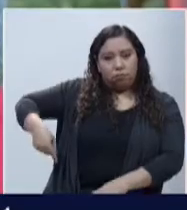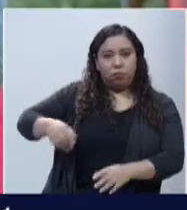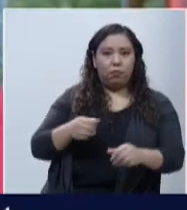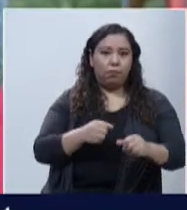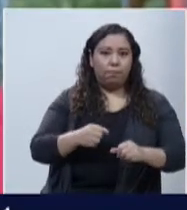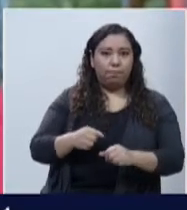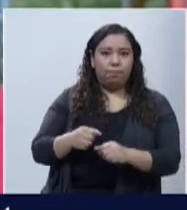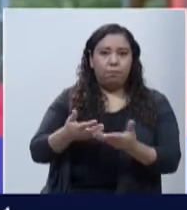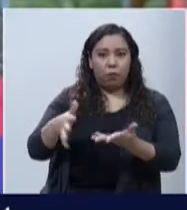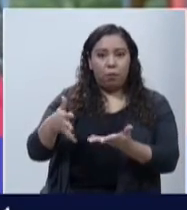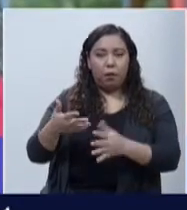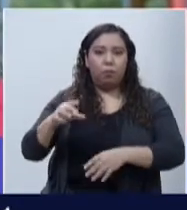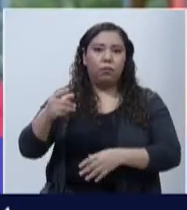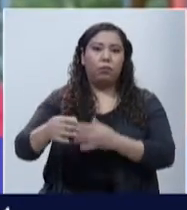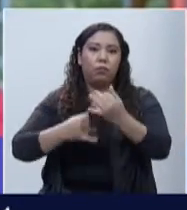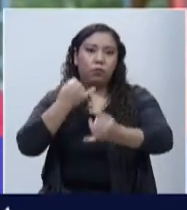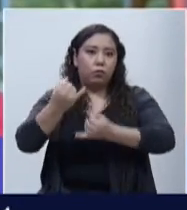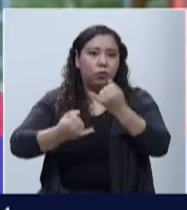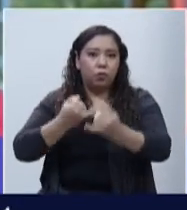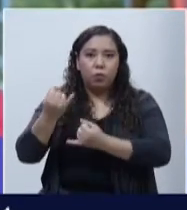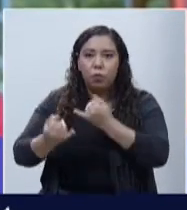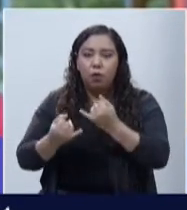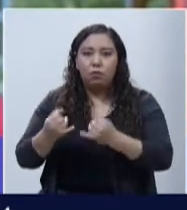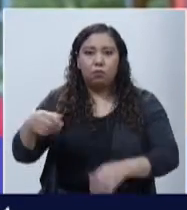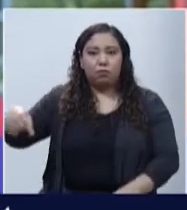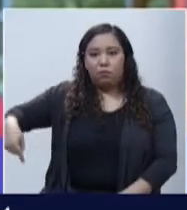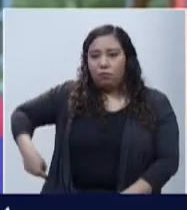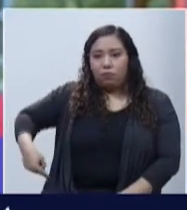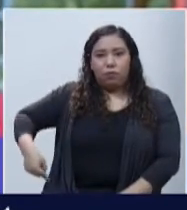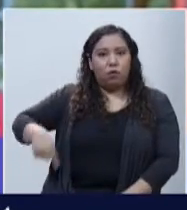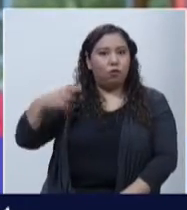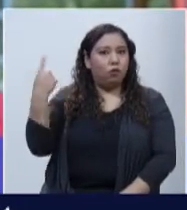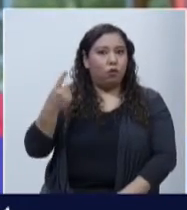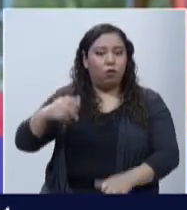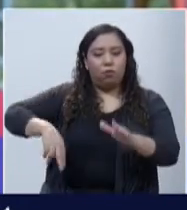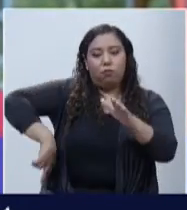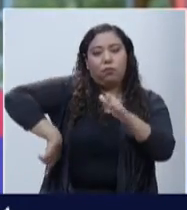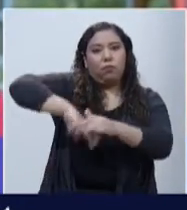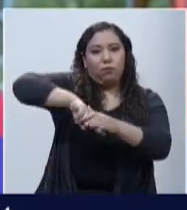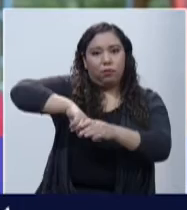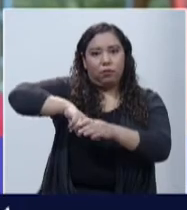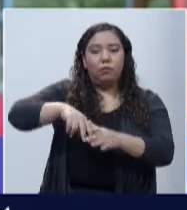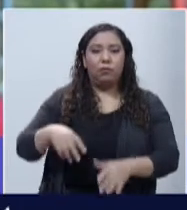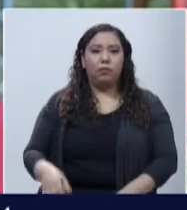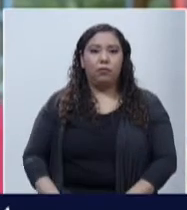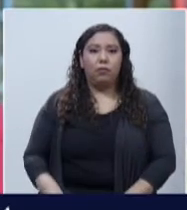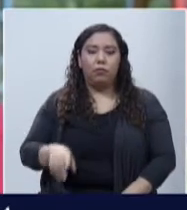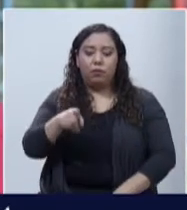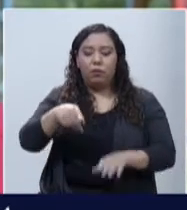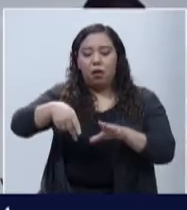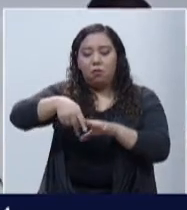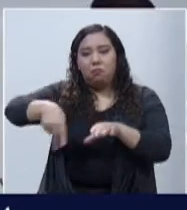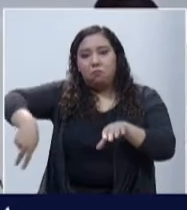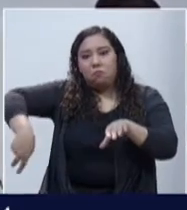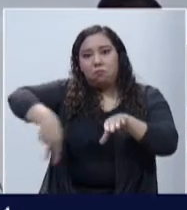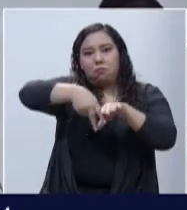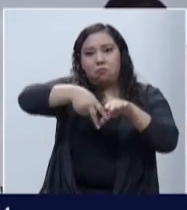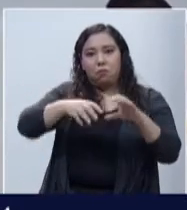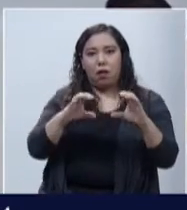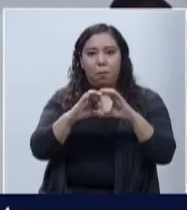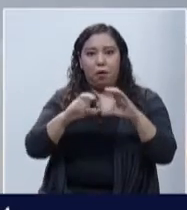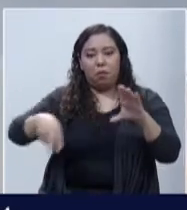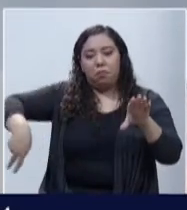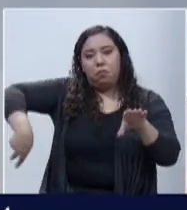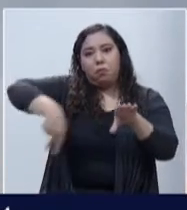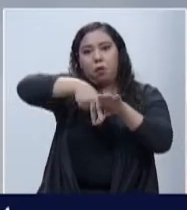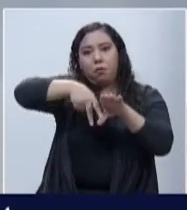pues únicamente se puede utilizar la cadera y cada equipo le da un golpe nada más al balón a tres